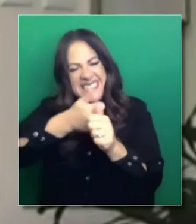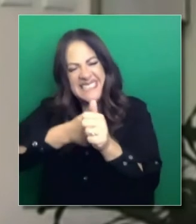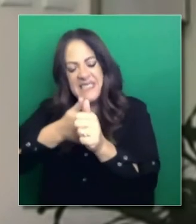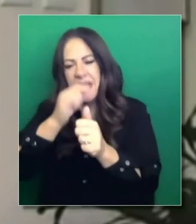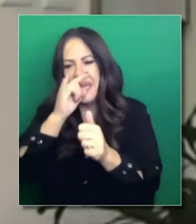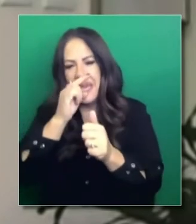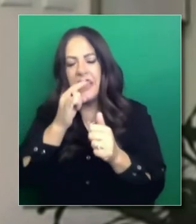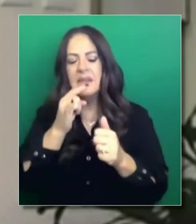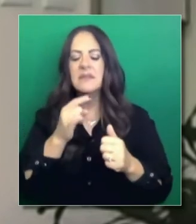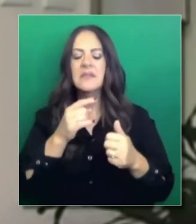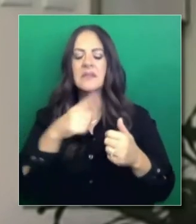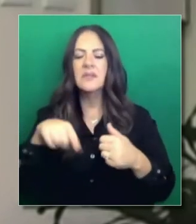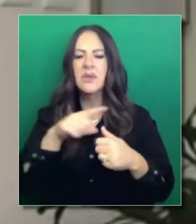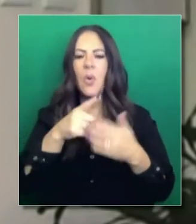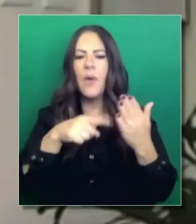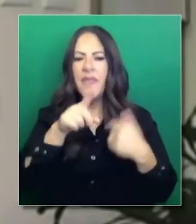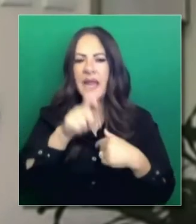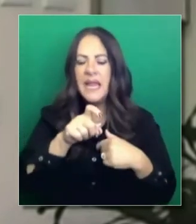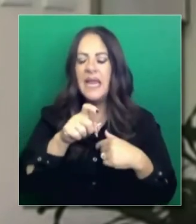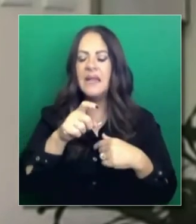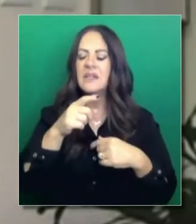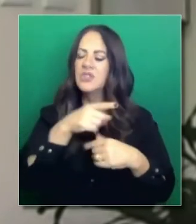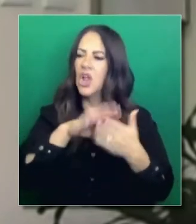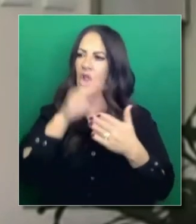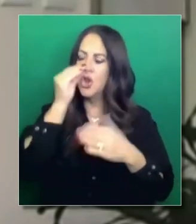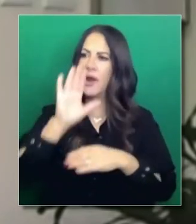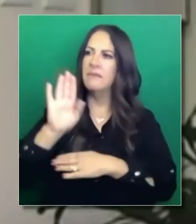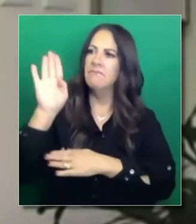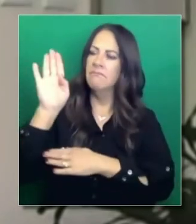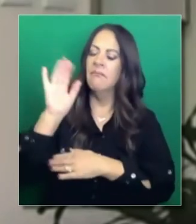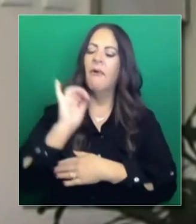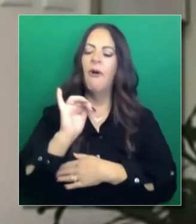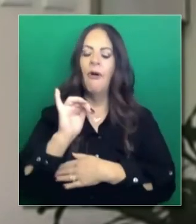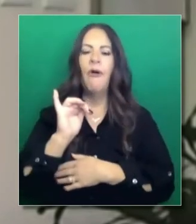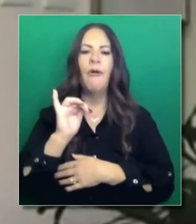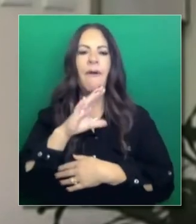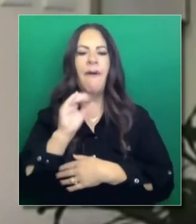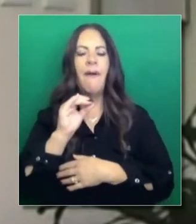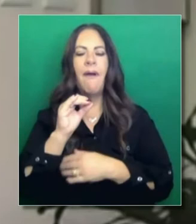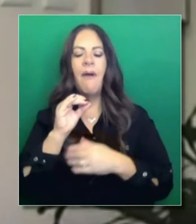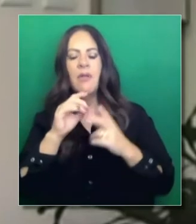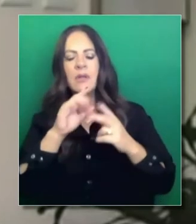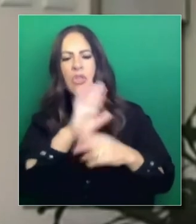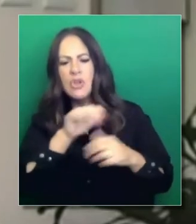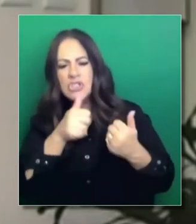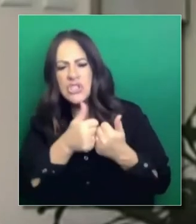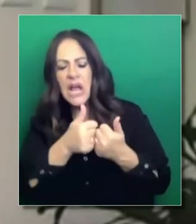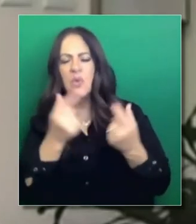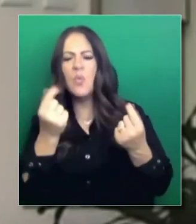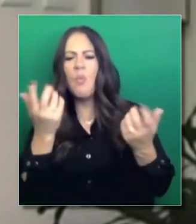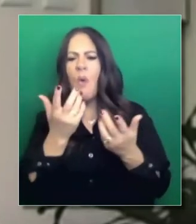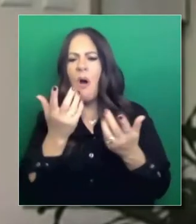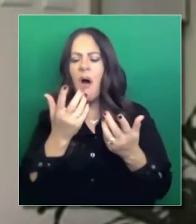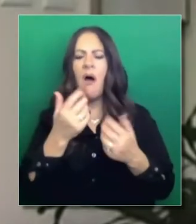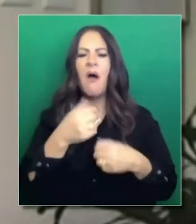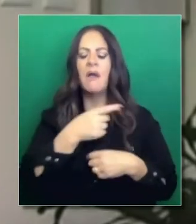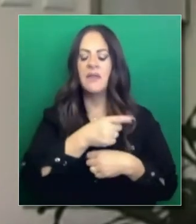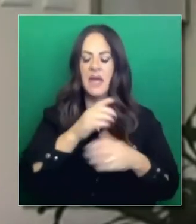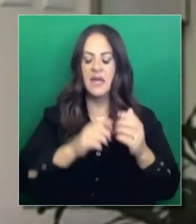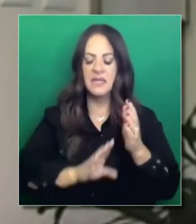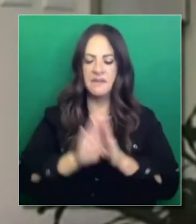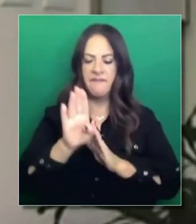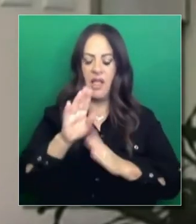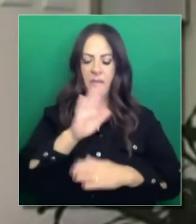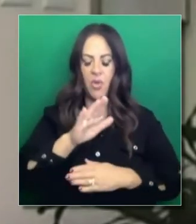requieren para poder ir cobrando confianza, levantando la mano para pedir permiso, para intervenir, para